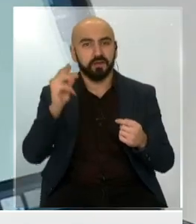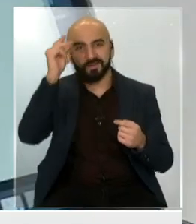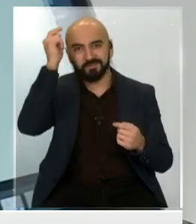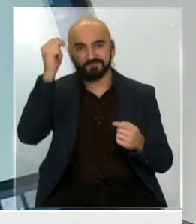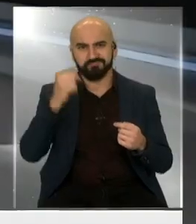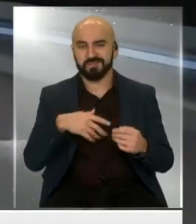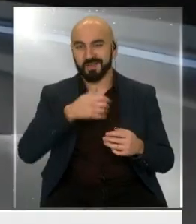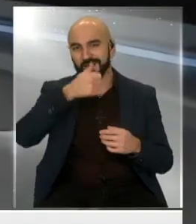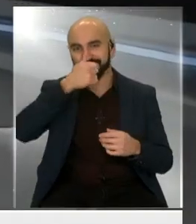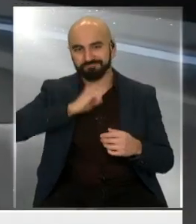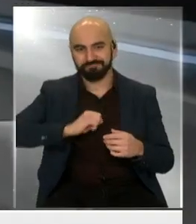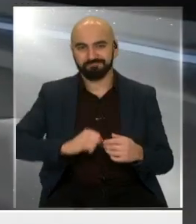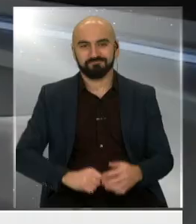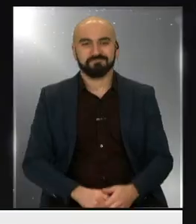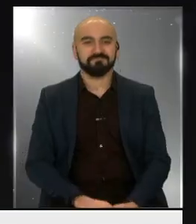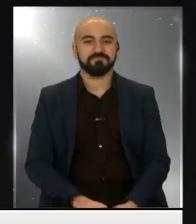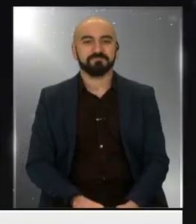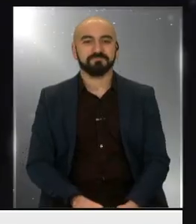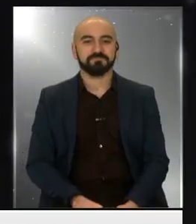silencio.